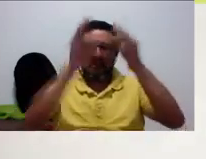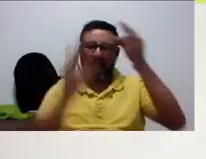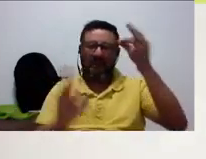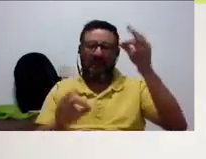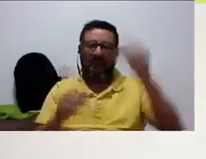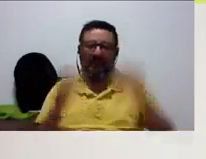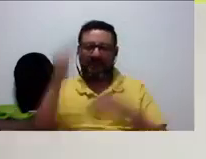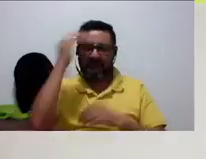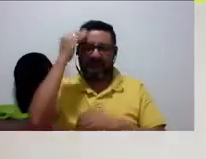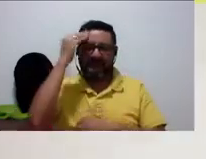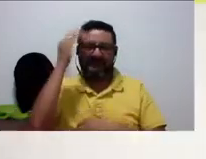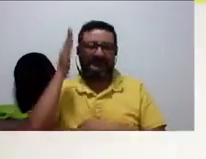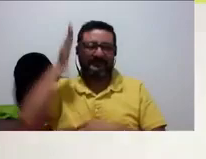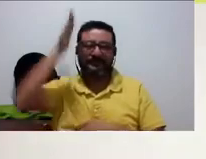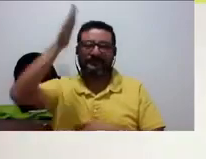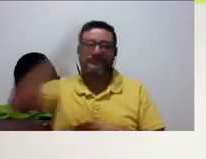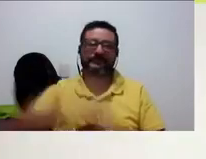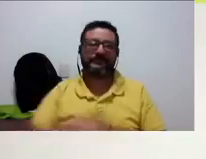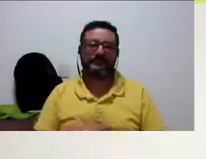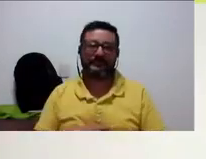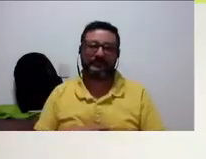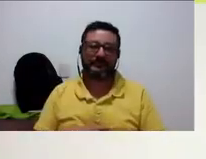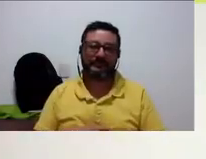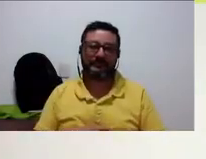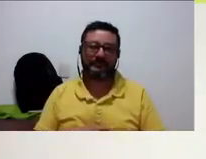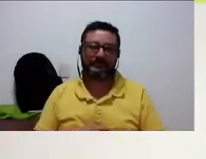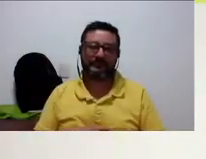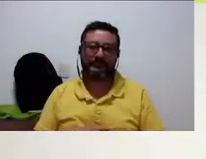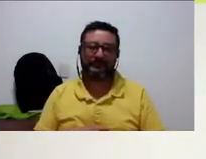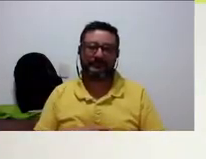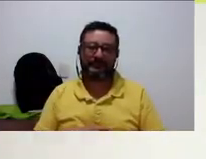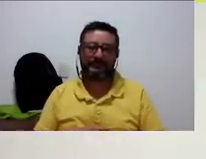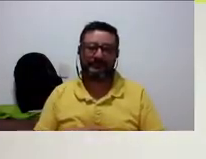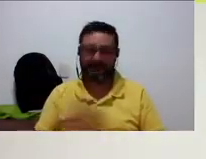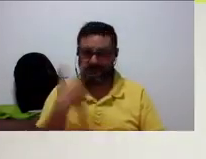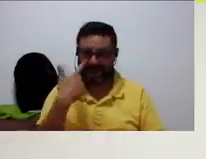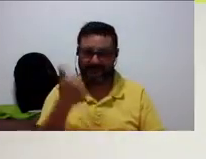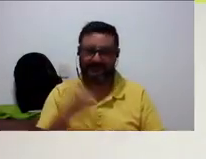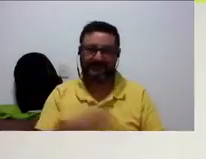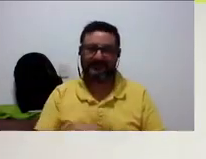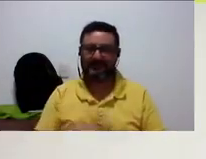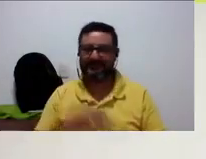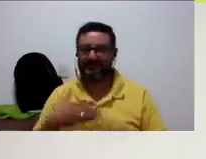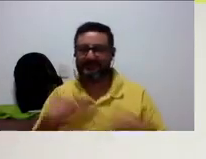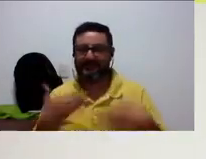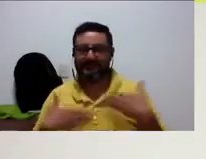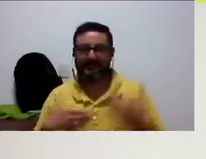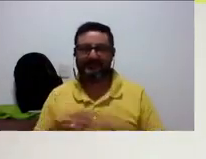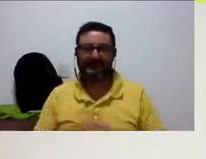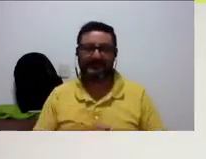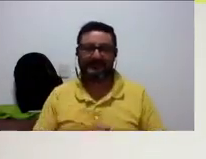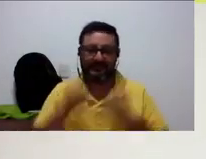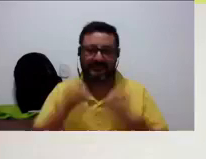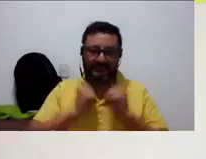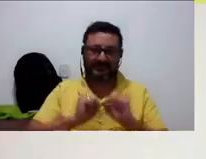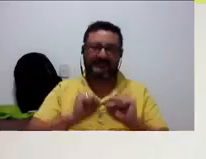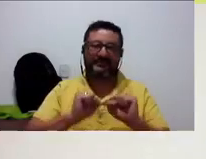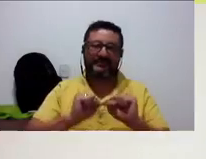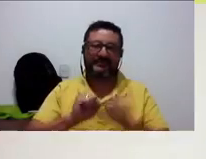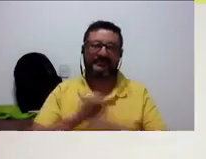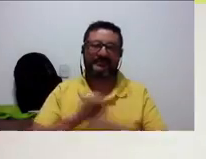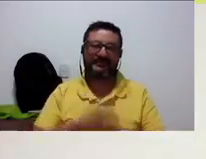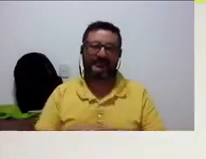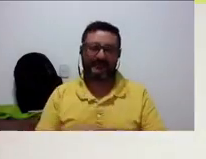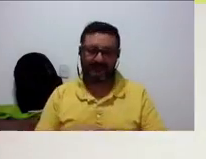desde ya haberme proyectado para los que vienen. Entonces, no, qué bacano. Y, y es como valorar el esfuerzo que todos han hecho. O sea, yo sé que no ha